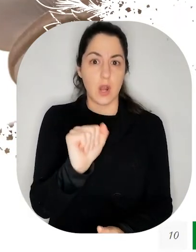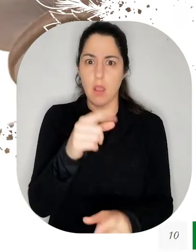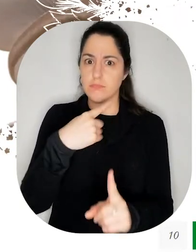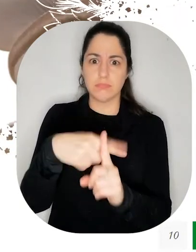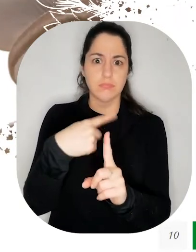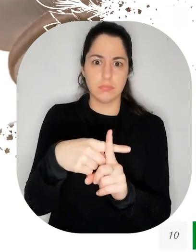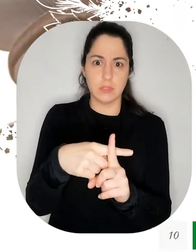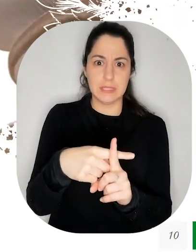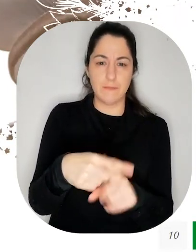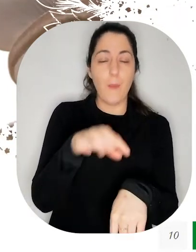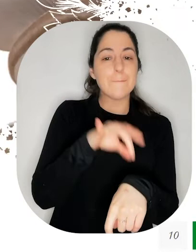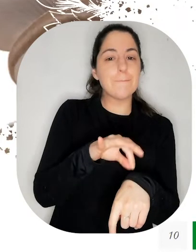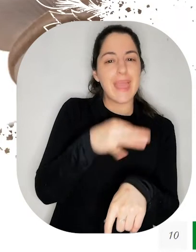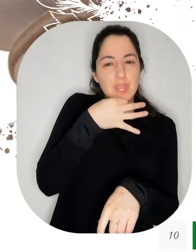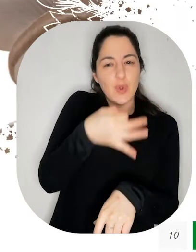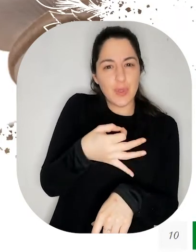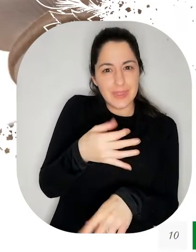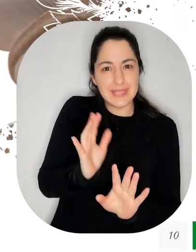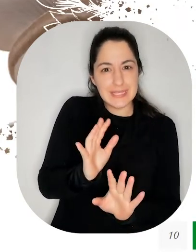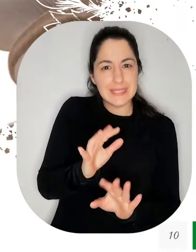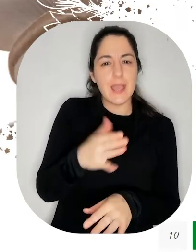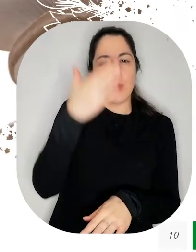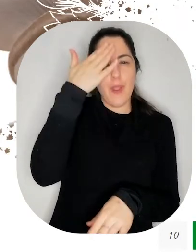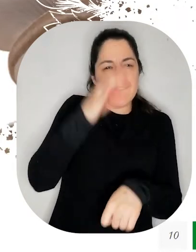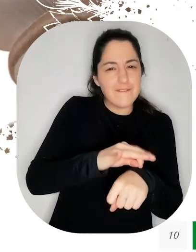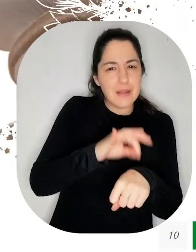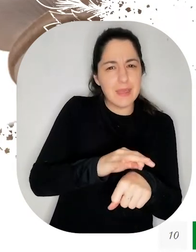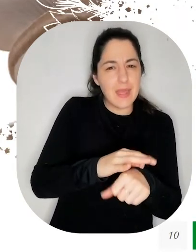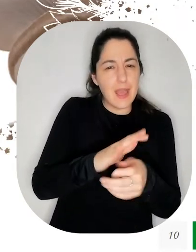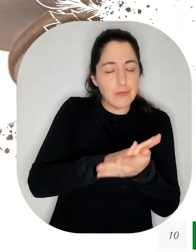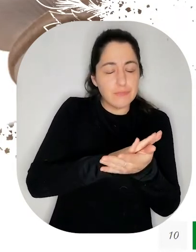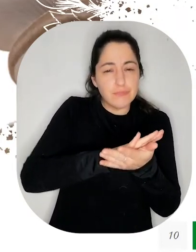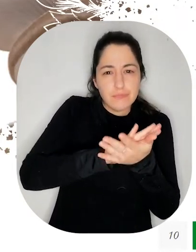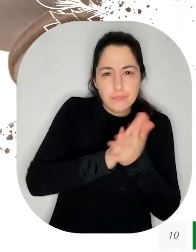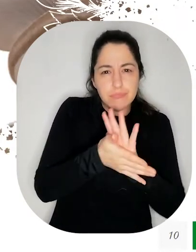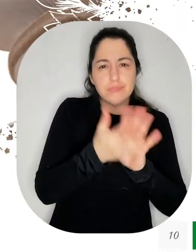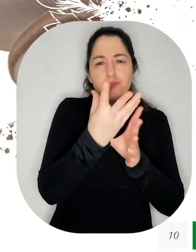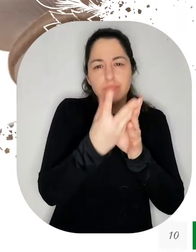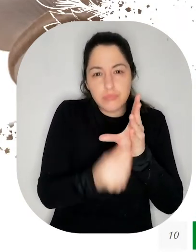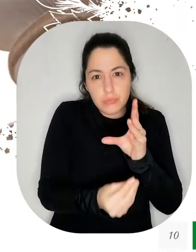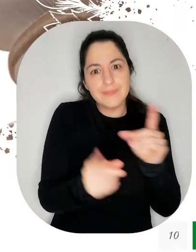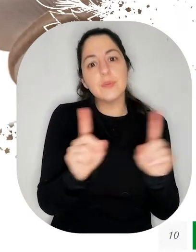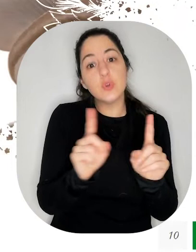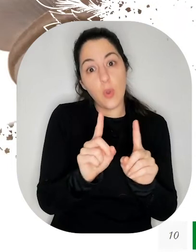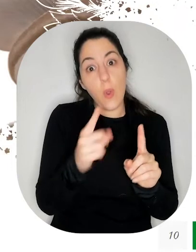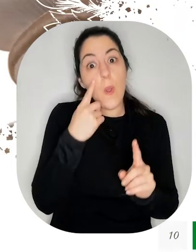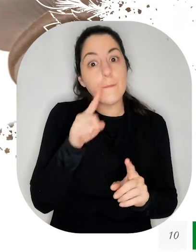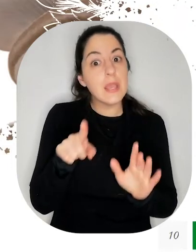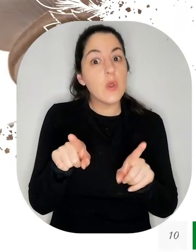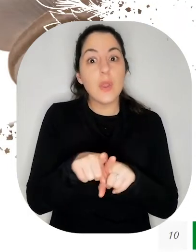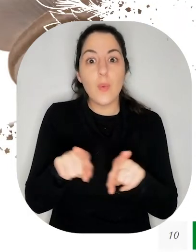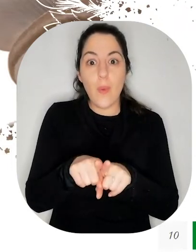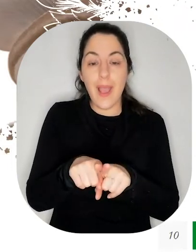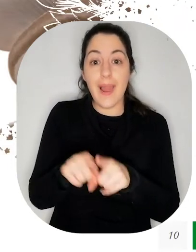el Longostra médicamente directo para ninguna de estas condiciones médicas. Sin embargo, es importante que no se incluyó